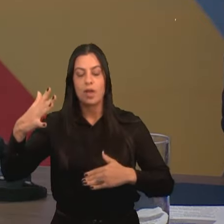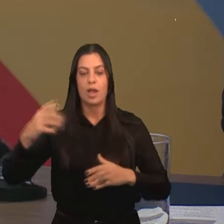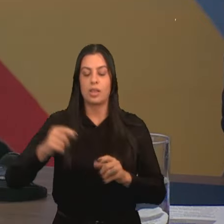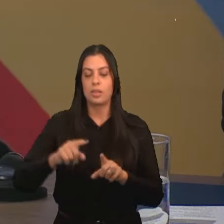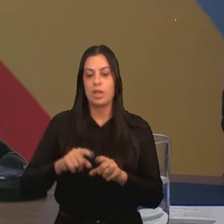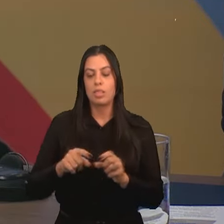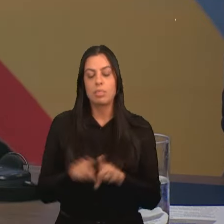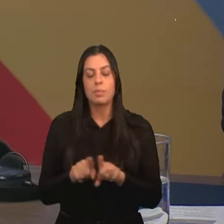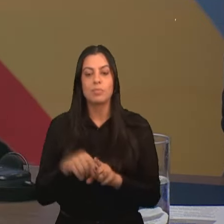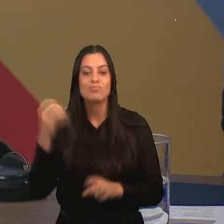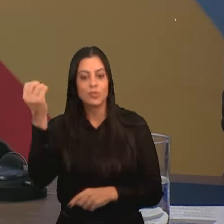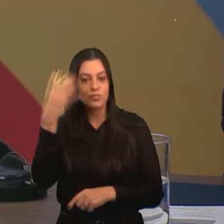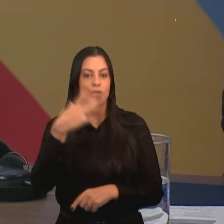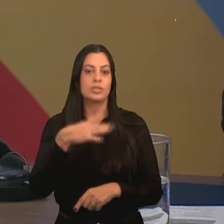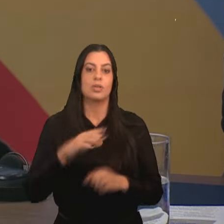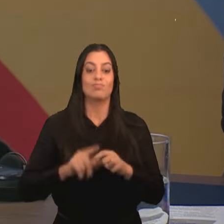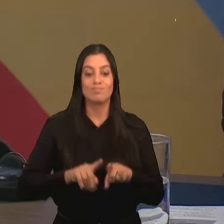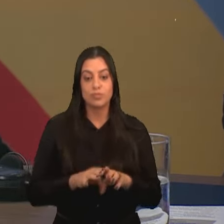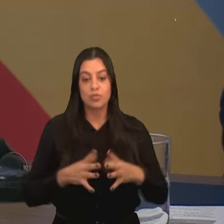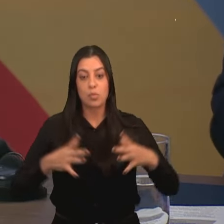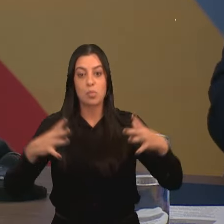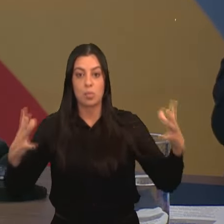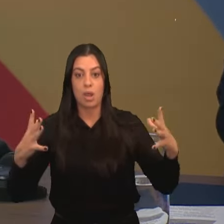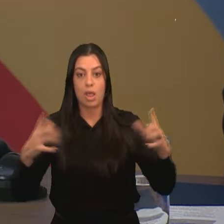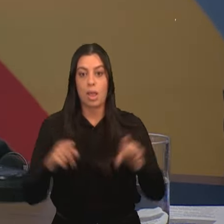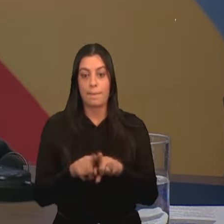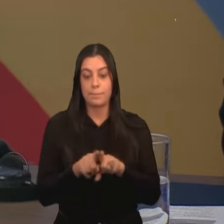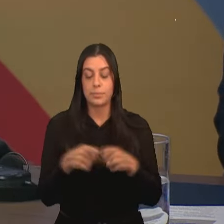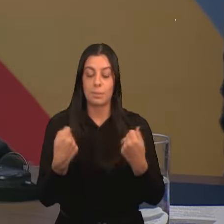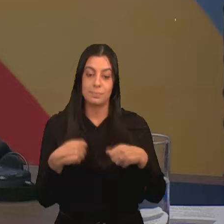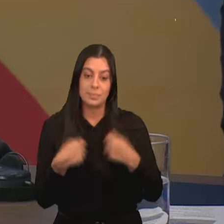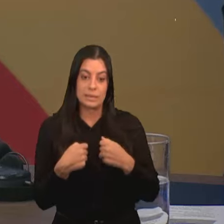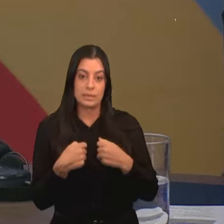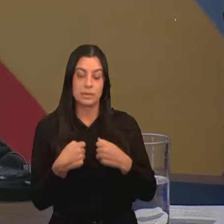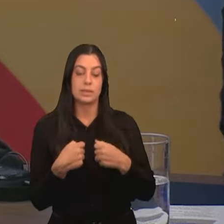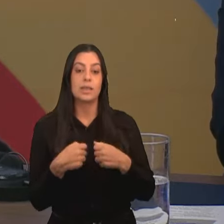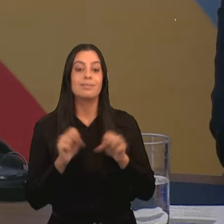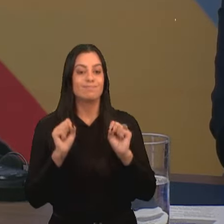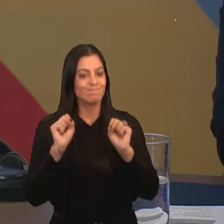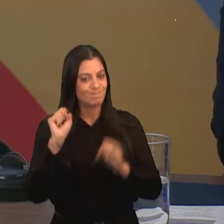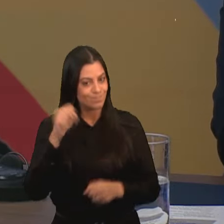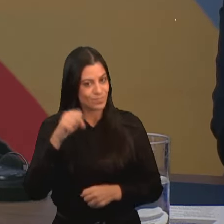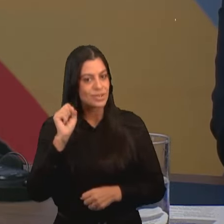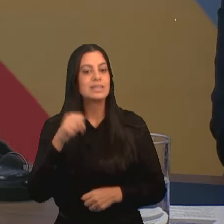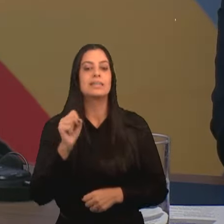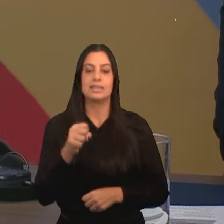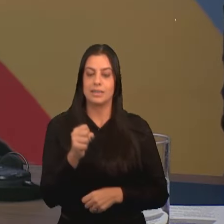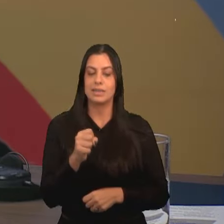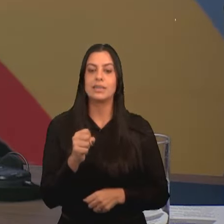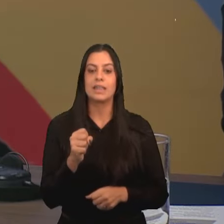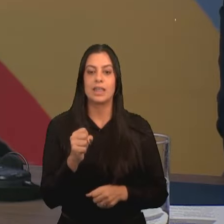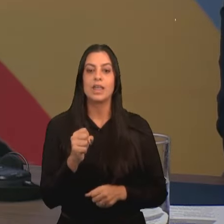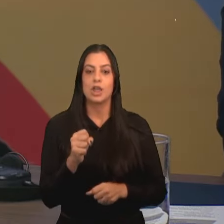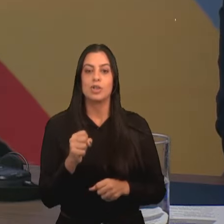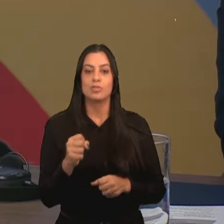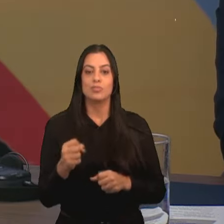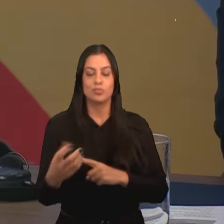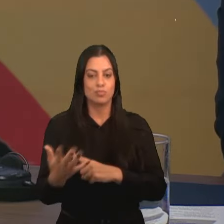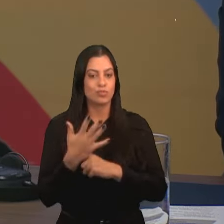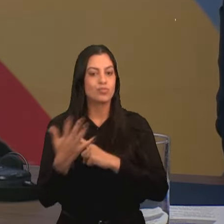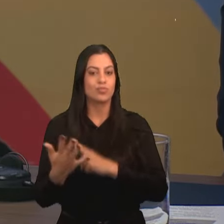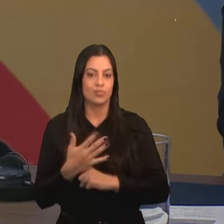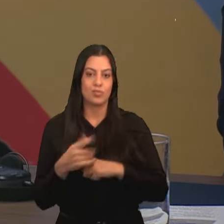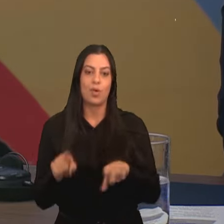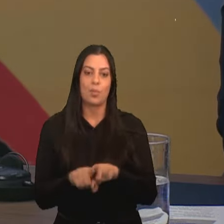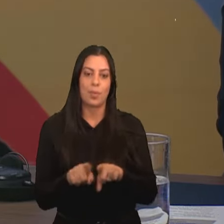desarrollo, para esta innovación son enormes, creo que queda claro que necesitamos una regulación. Y más que una regulación, también necesitamos un